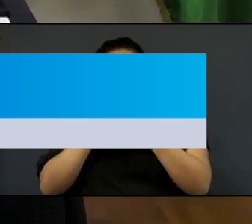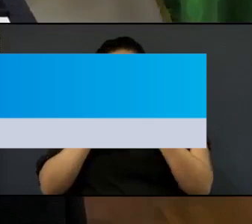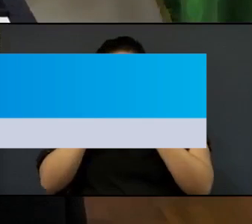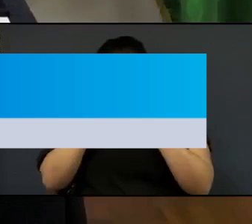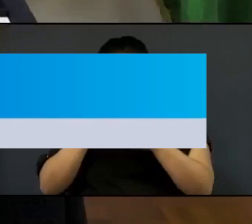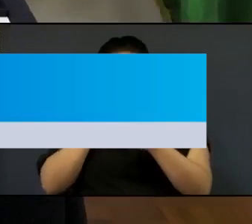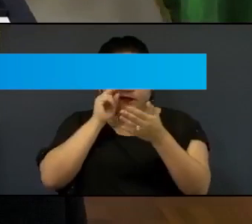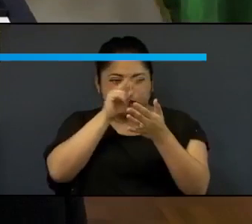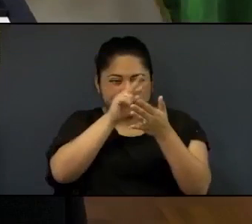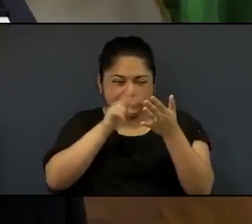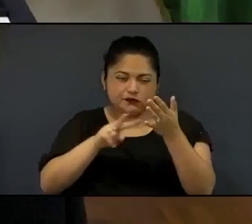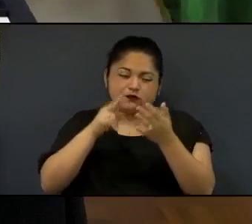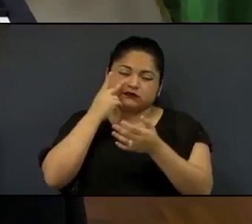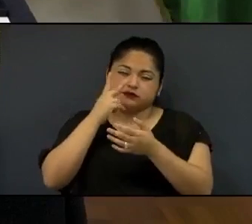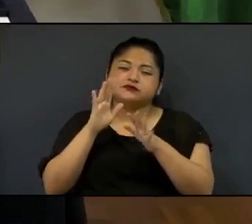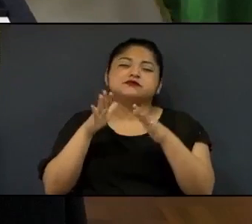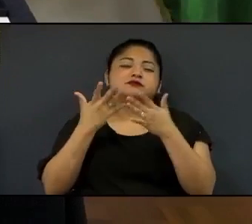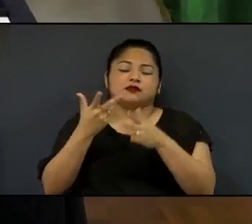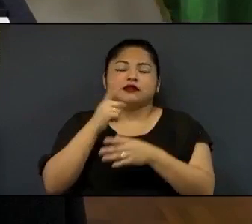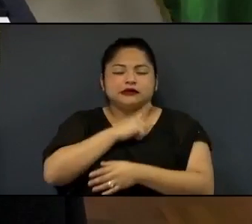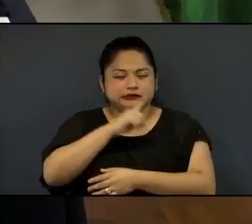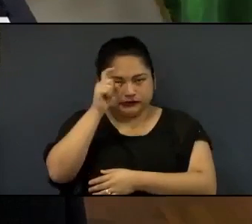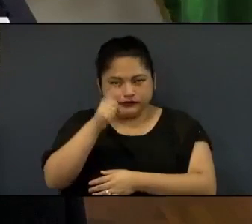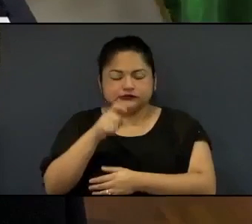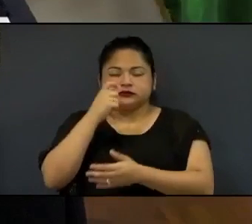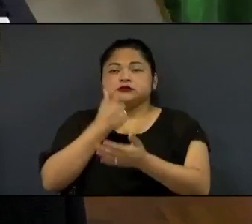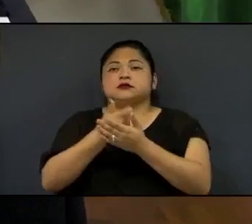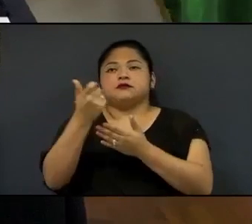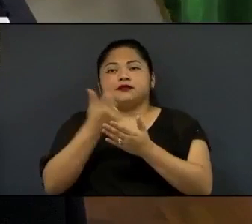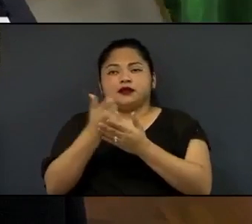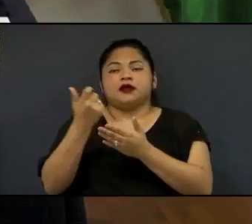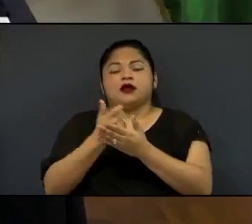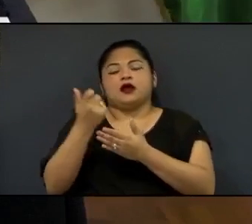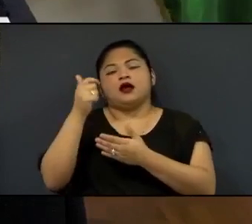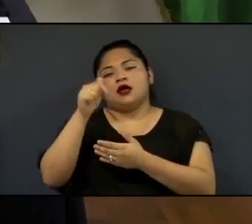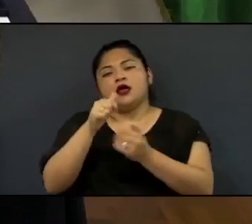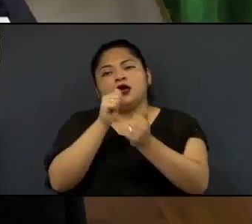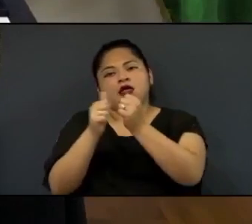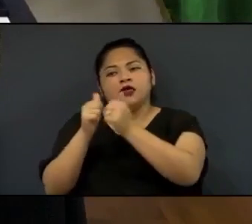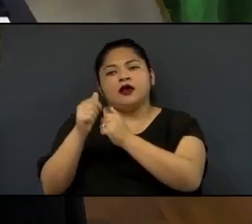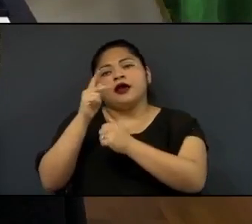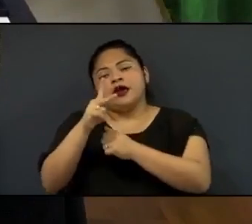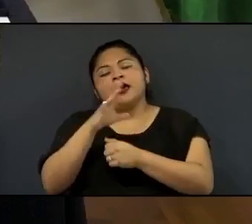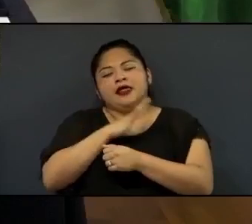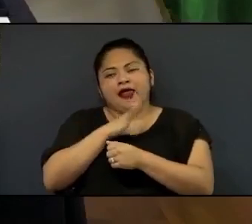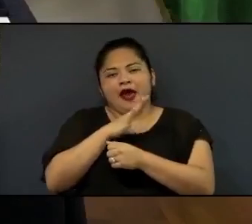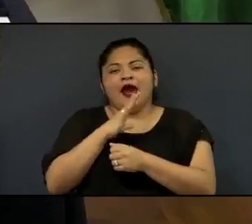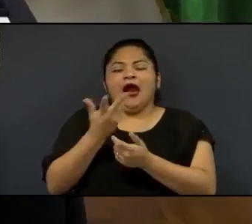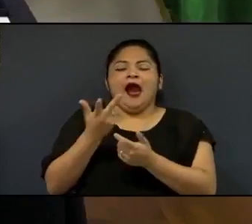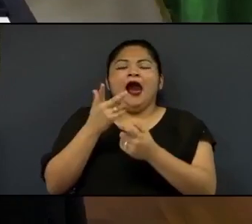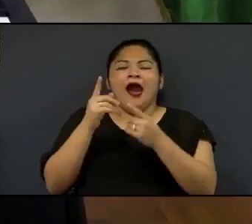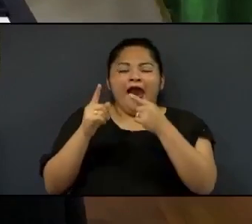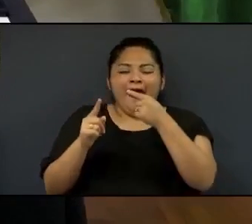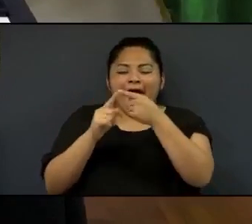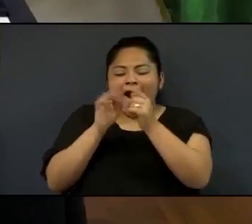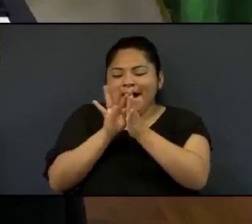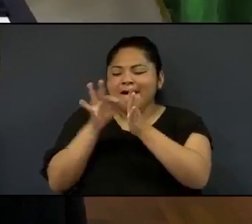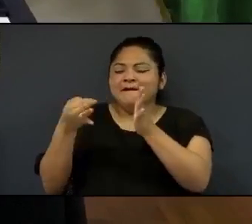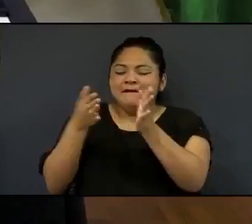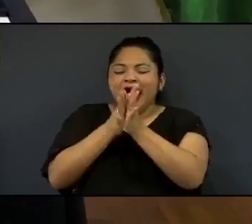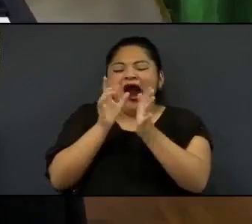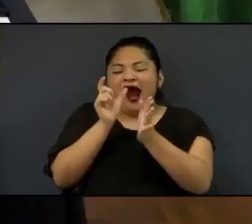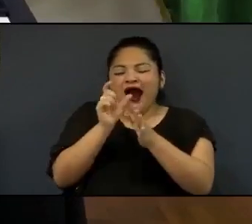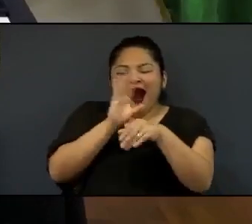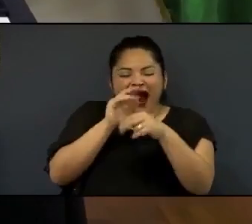verificar que se esté pagando que los vehículos hayan pagado y porten el distintivo de p calcomanía